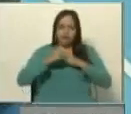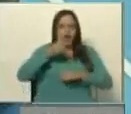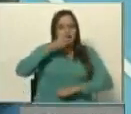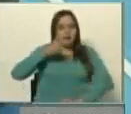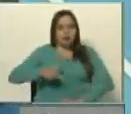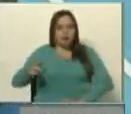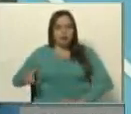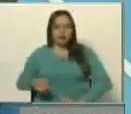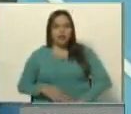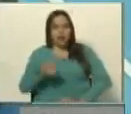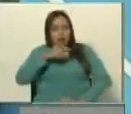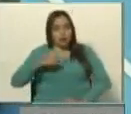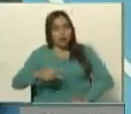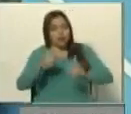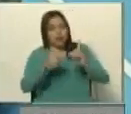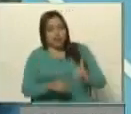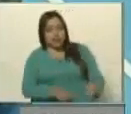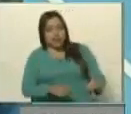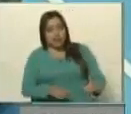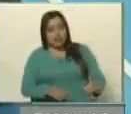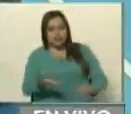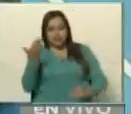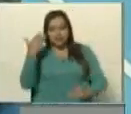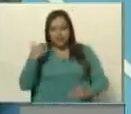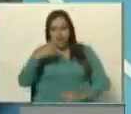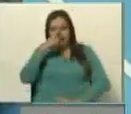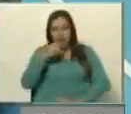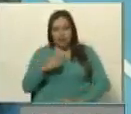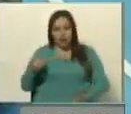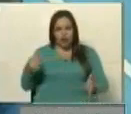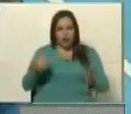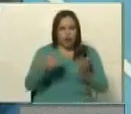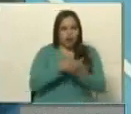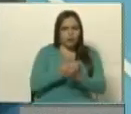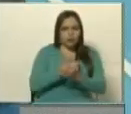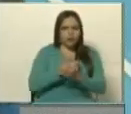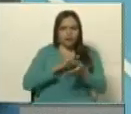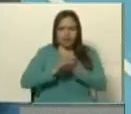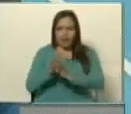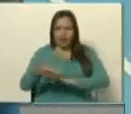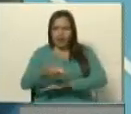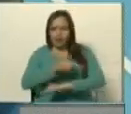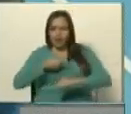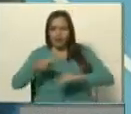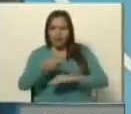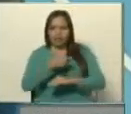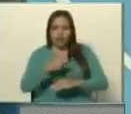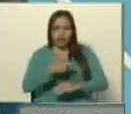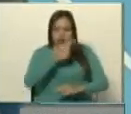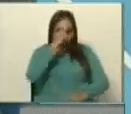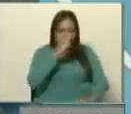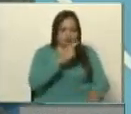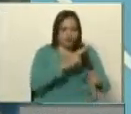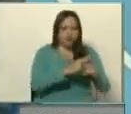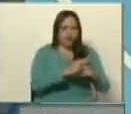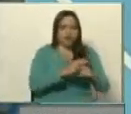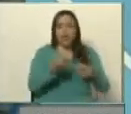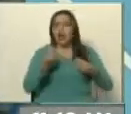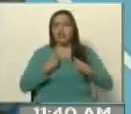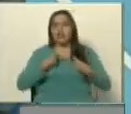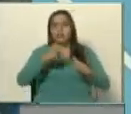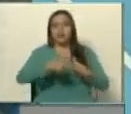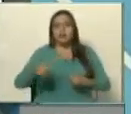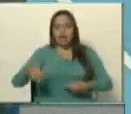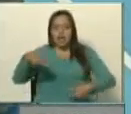el pueblo decide que aquel intento fascista de tumbar al gobierno de la dignificación de la vida de los venezolanos, electo